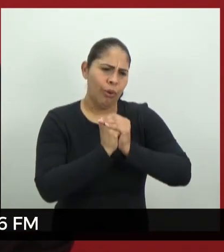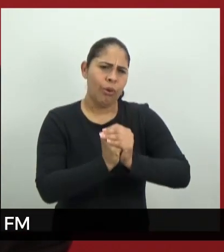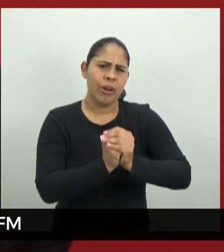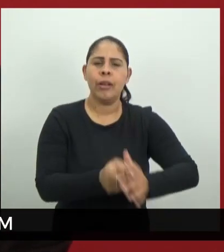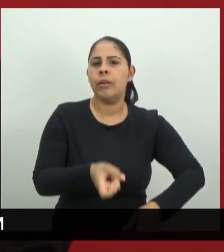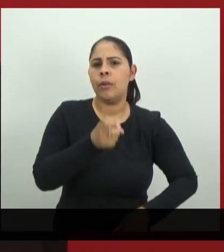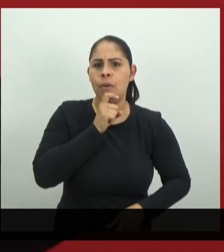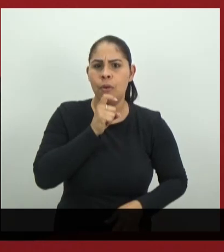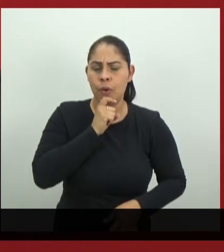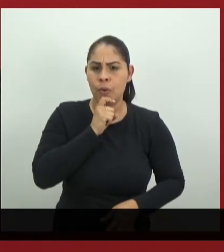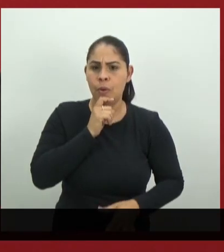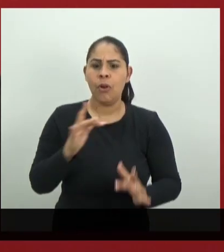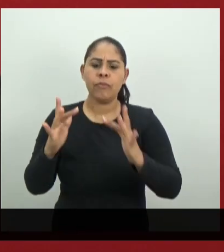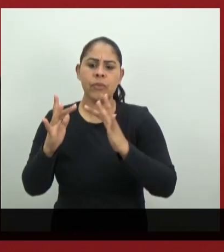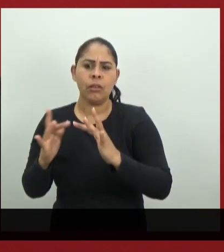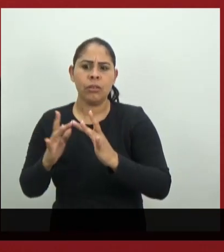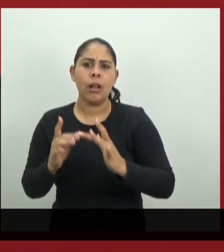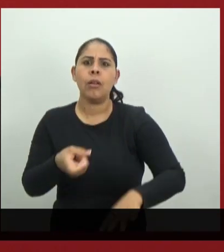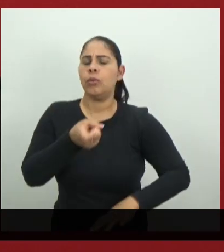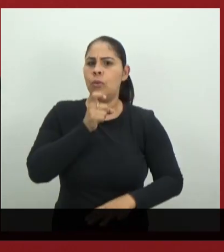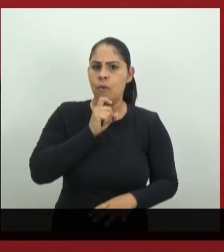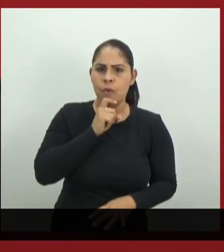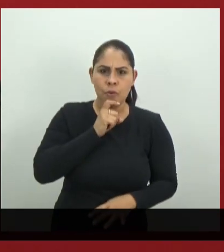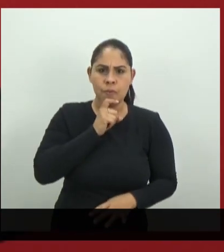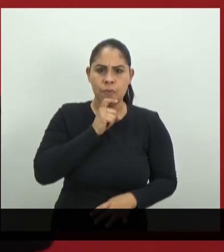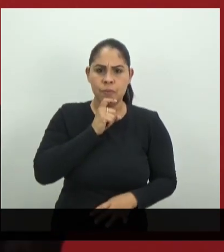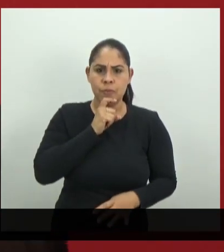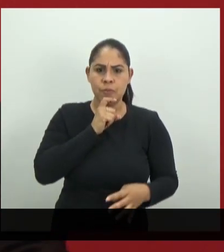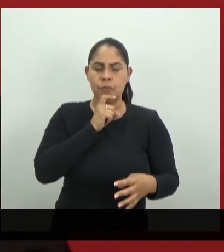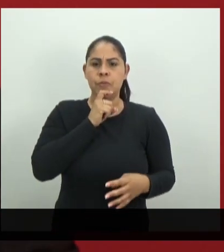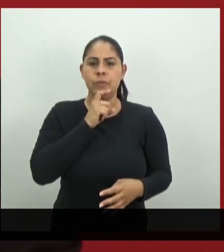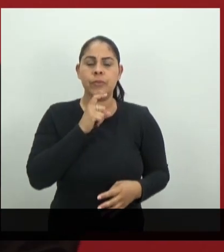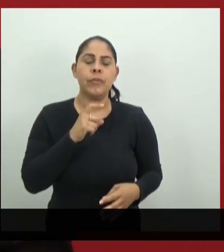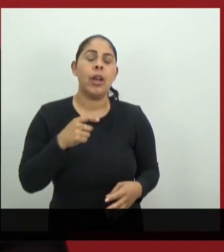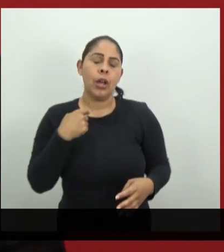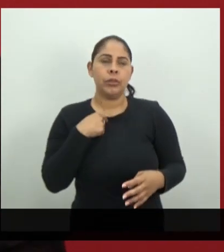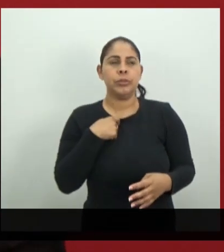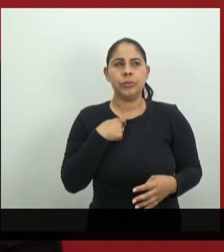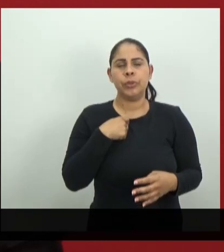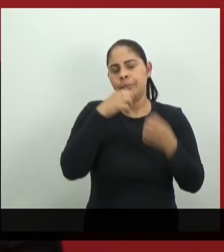persona poseída, déjame dar unas cuantas anécdotas. Primero,